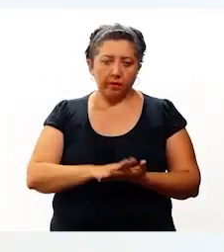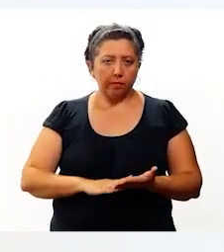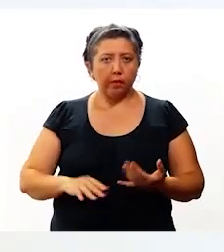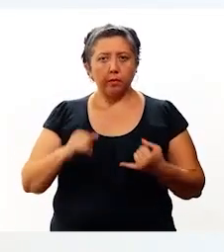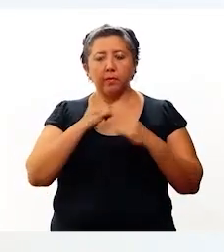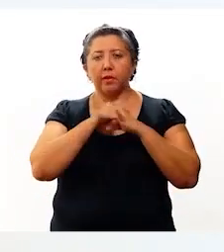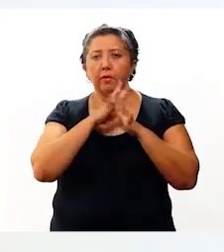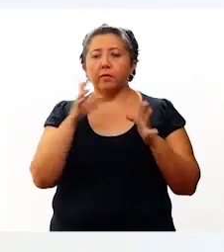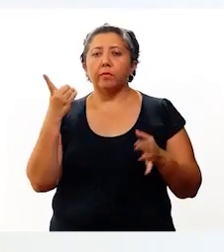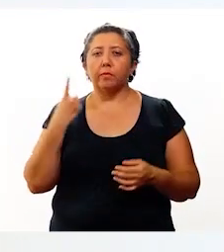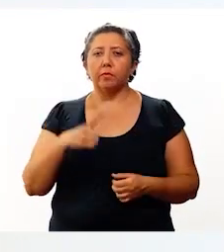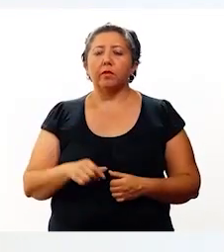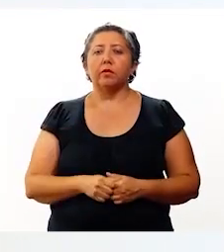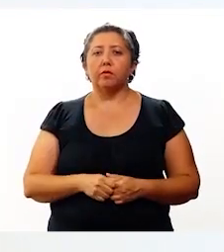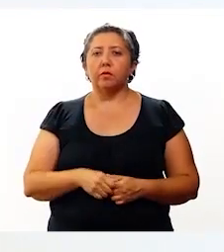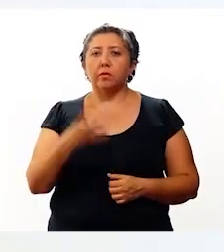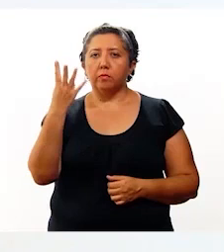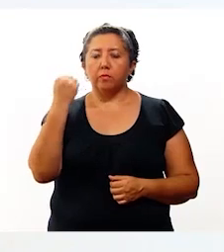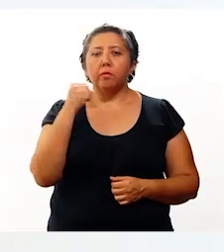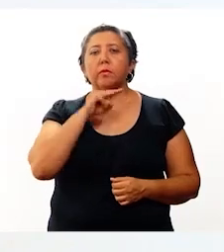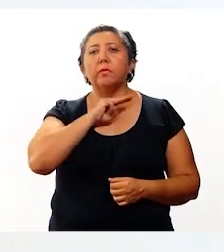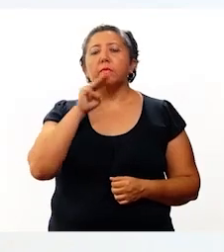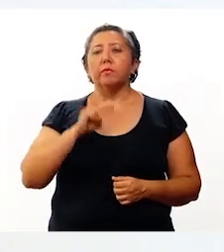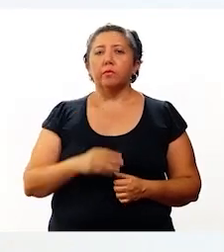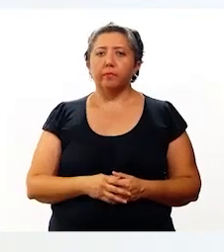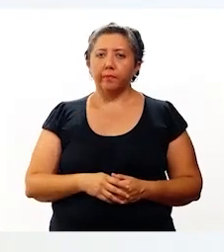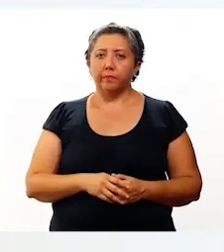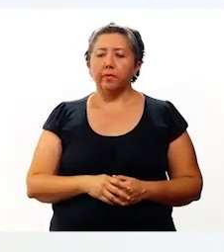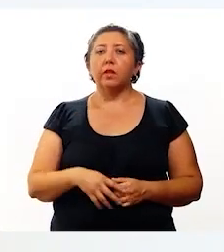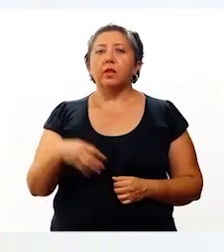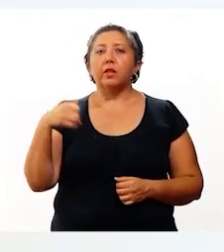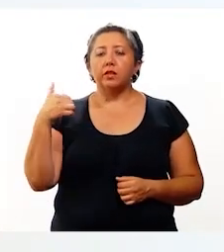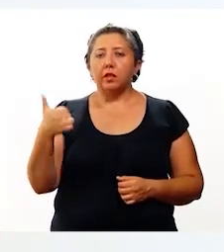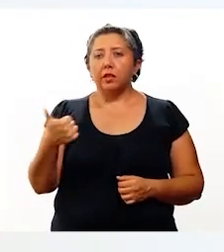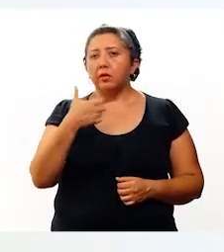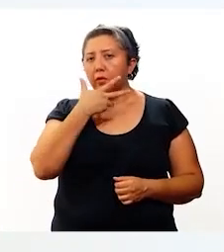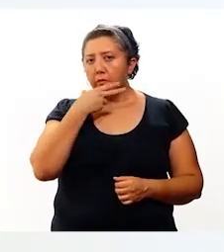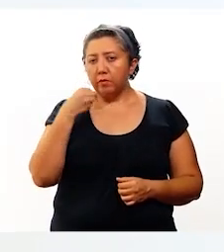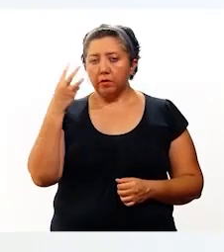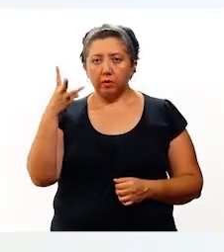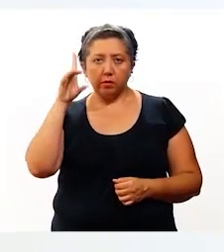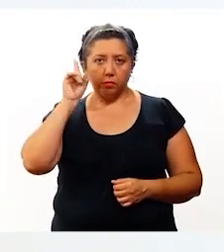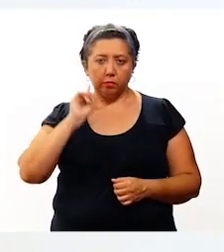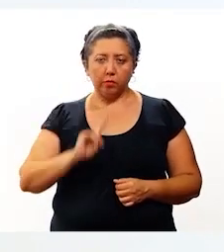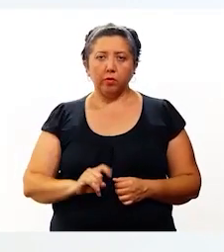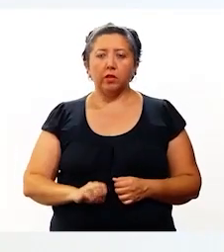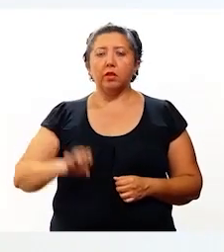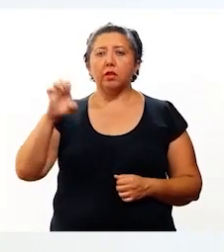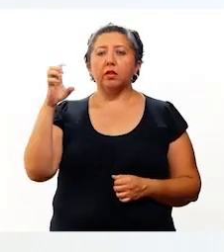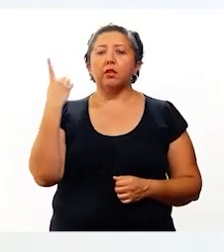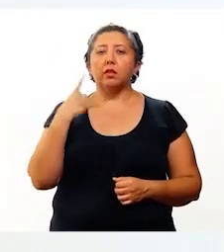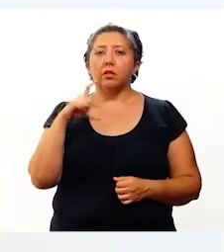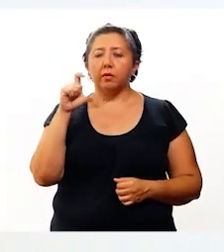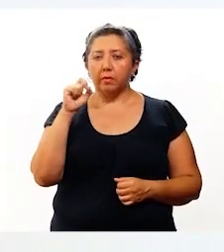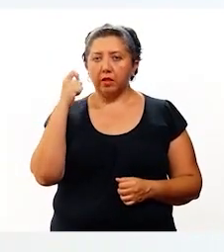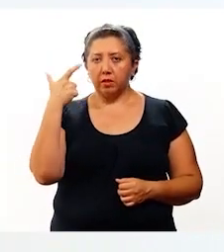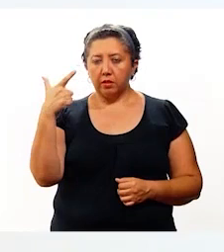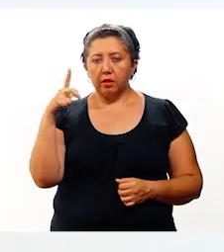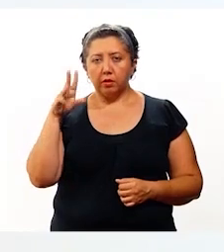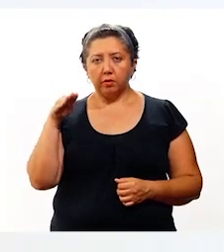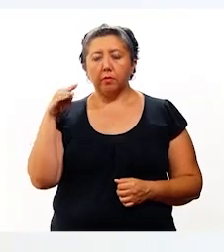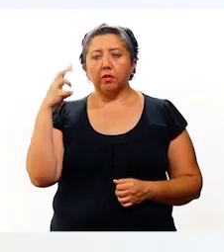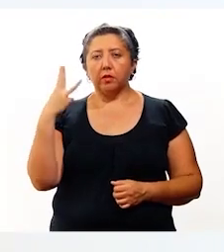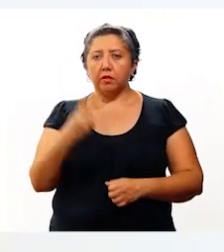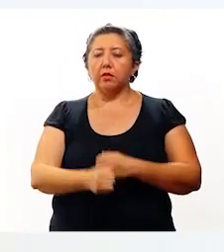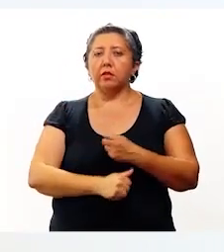Lamentablemente en este parte médico informamos de 9 fallecimientos, son 6 hombres y 3 mujeres, de un rango de edad de 27 a